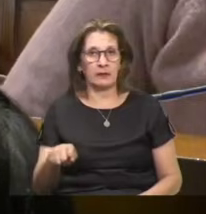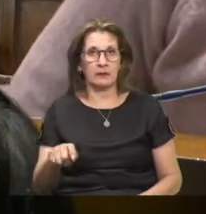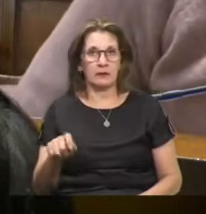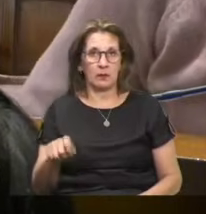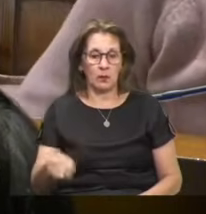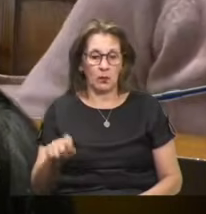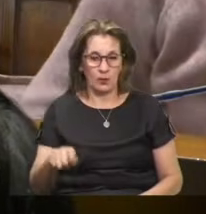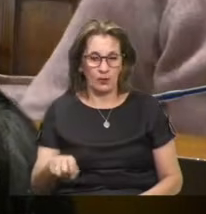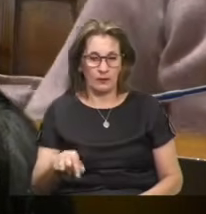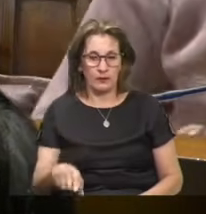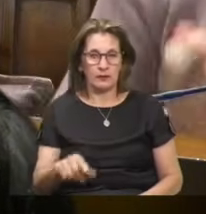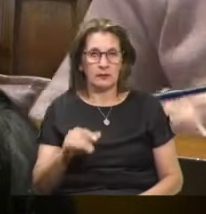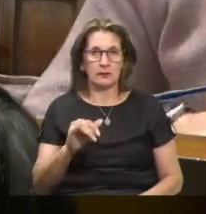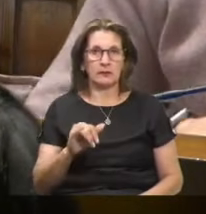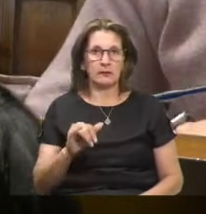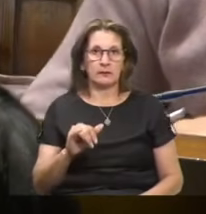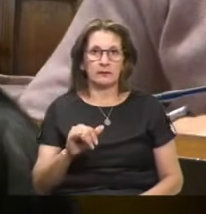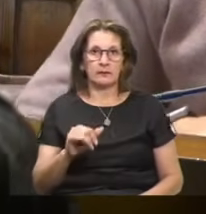jurisdiccional